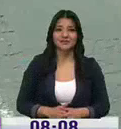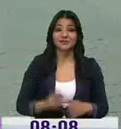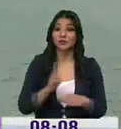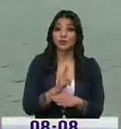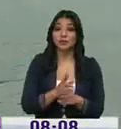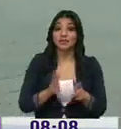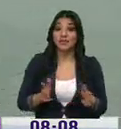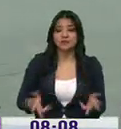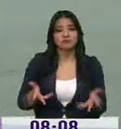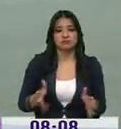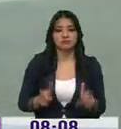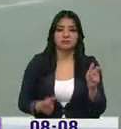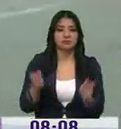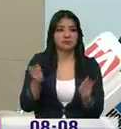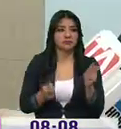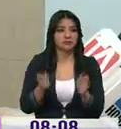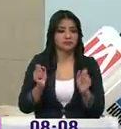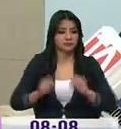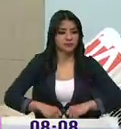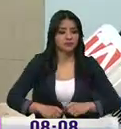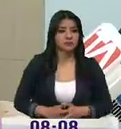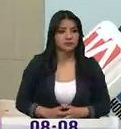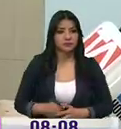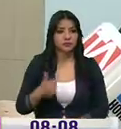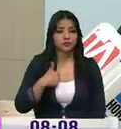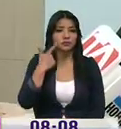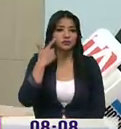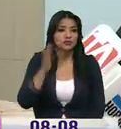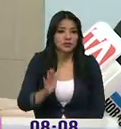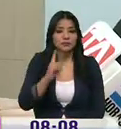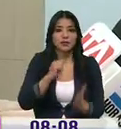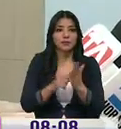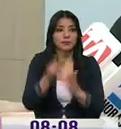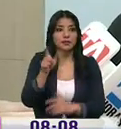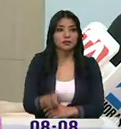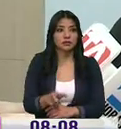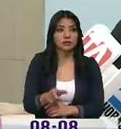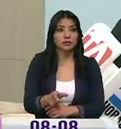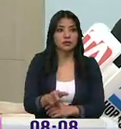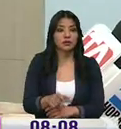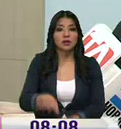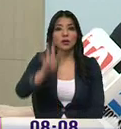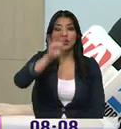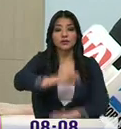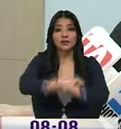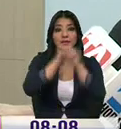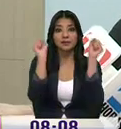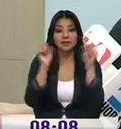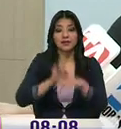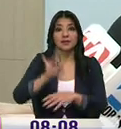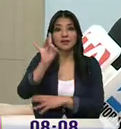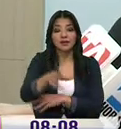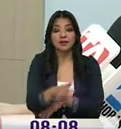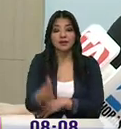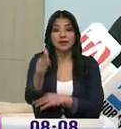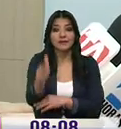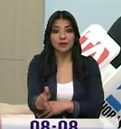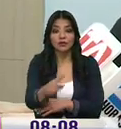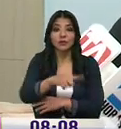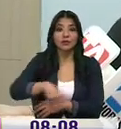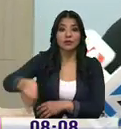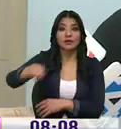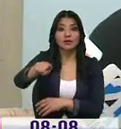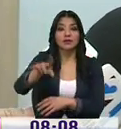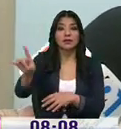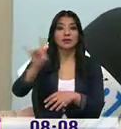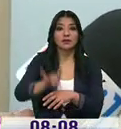frecuentemente por los conductores. Que no creo que alguien vaya a salir a las 4 de la mañana a dejar estacionado su vehículo para pasarlo retirando